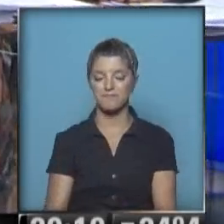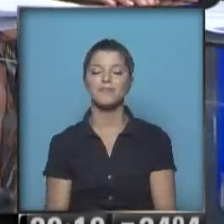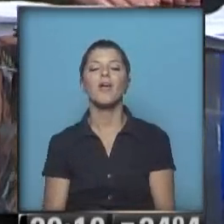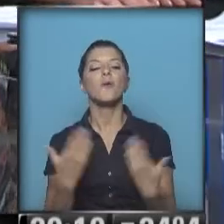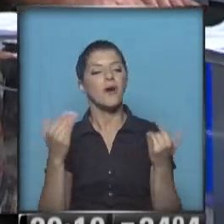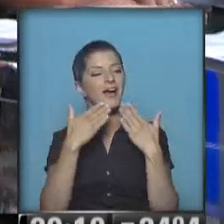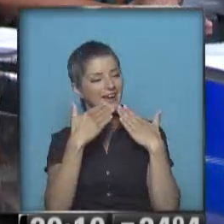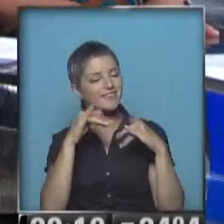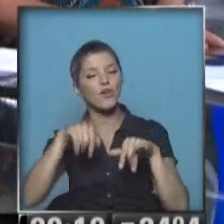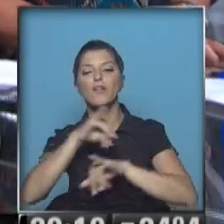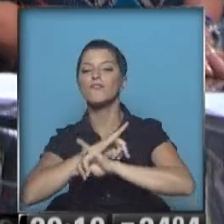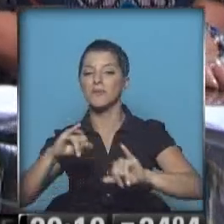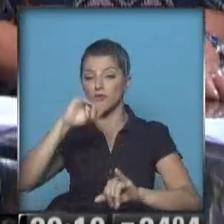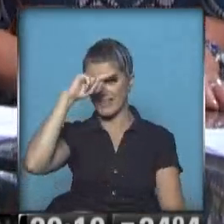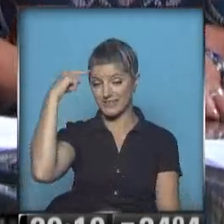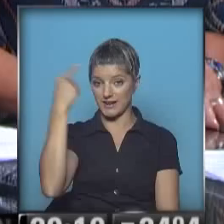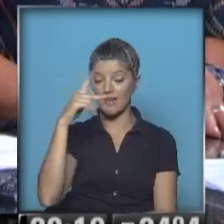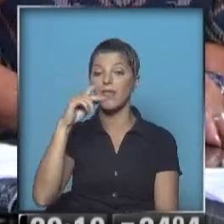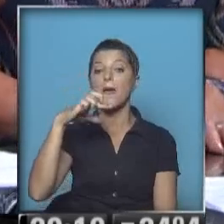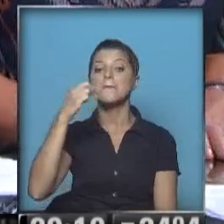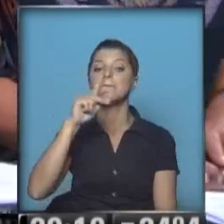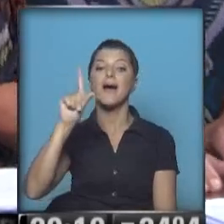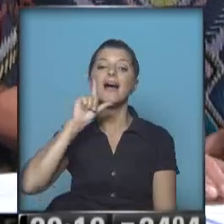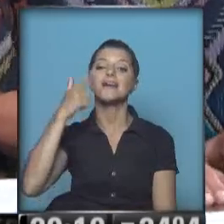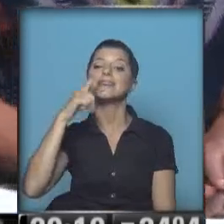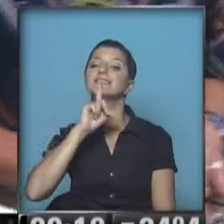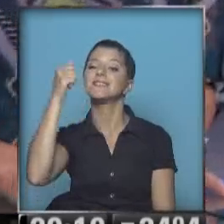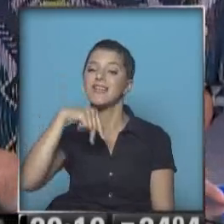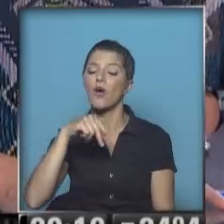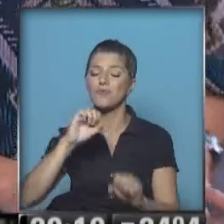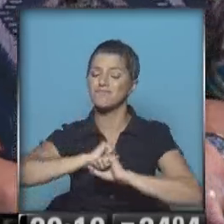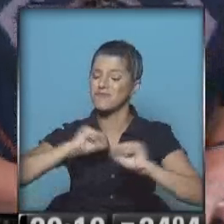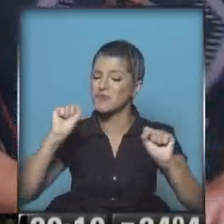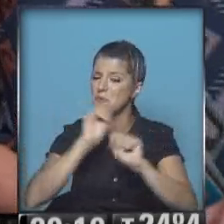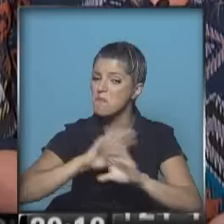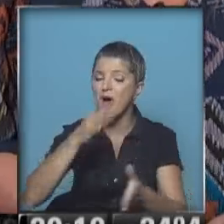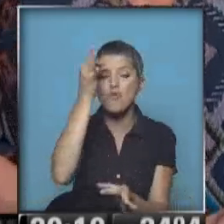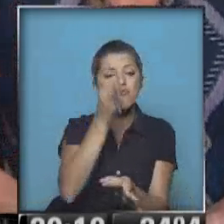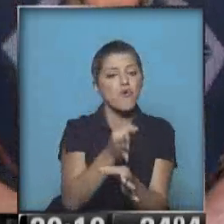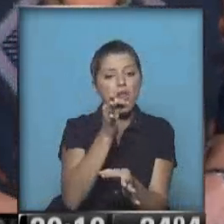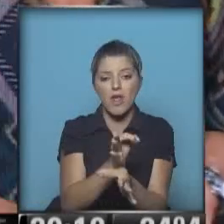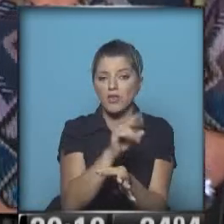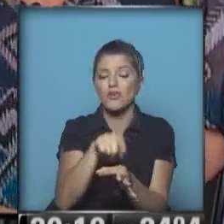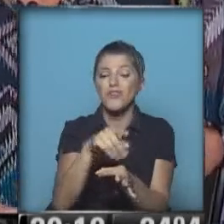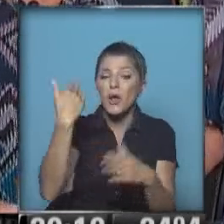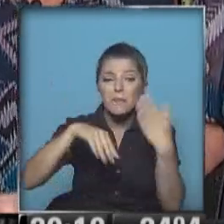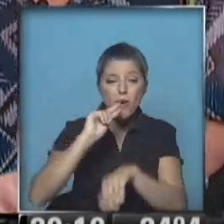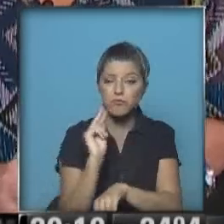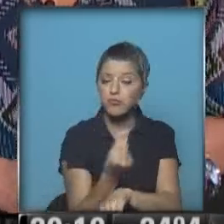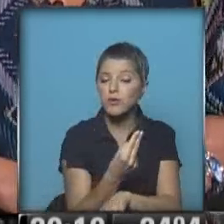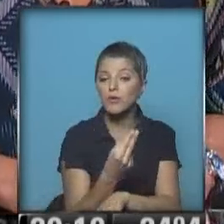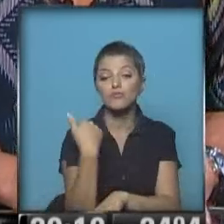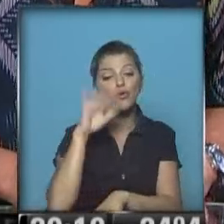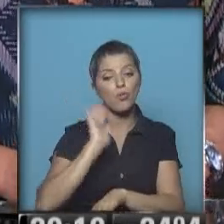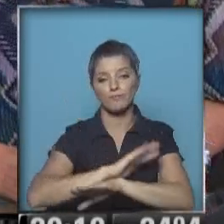información ahora internacional, nos vamos a Pakistán. Terrible atentado fue en un colegio. La mayoría de las víctimas fatales